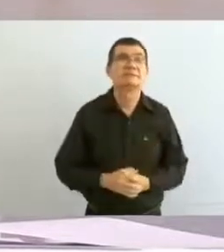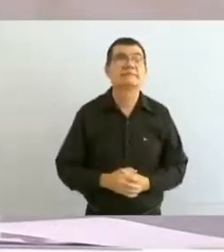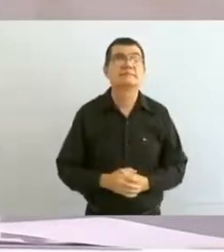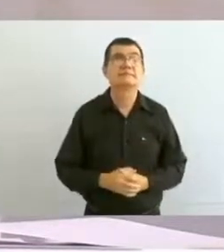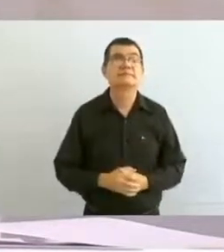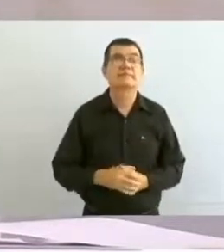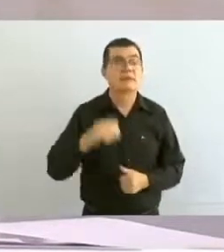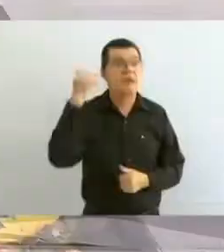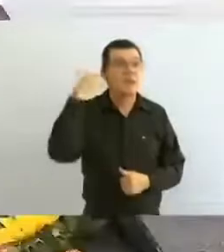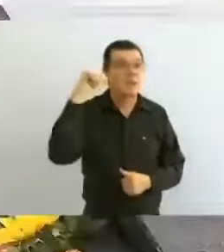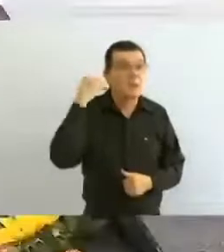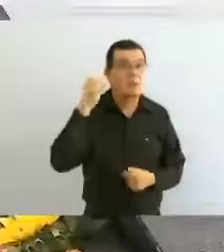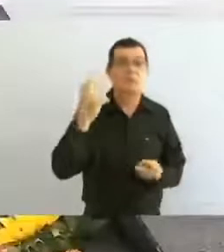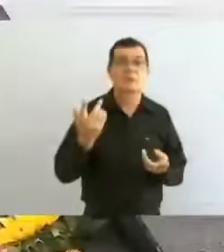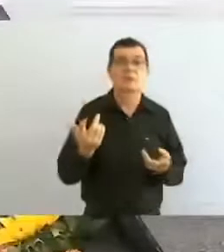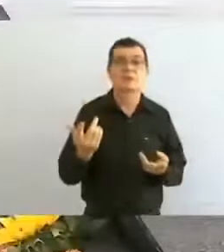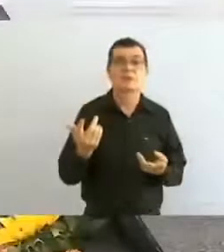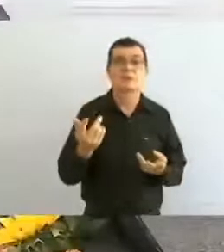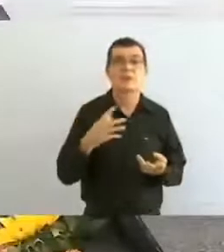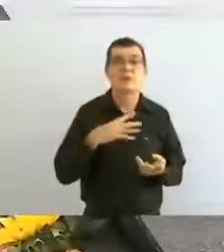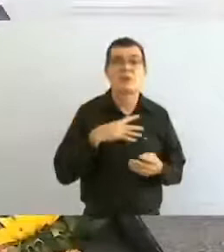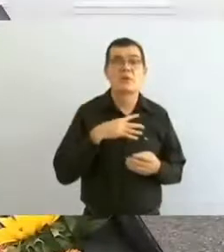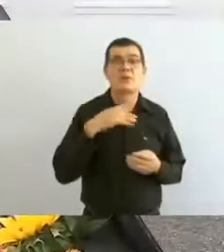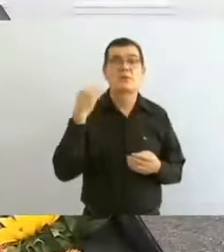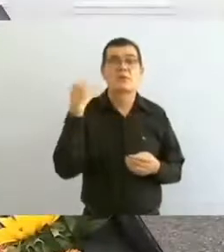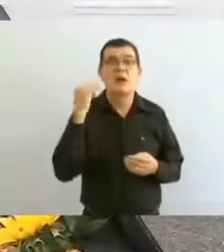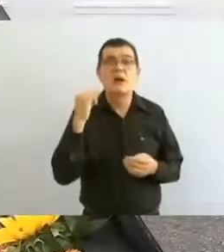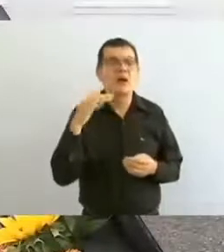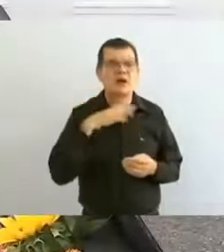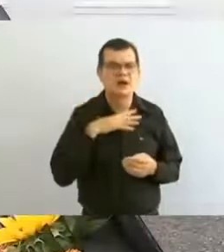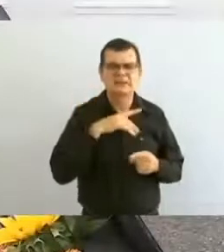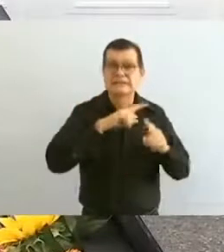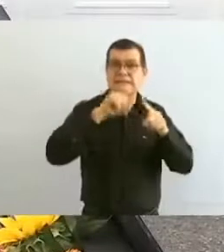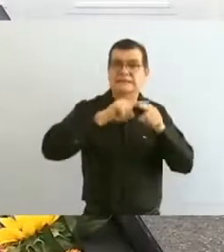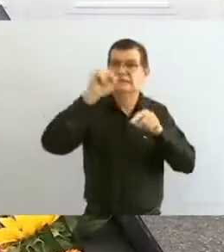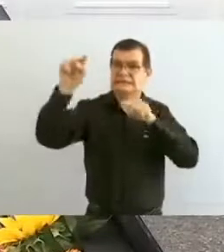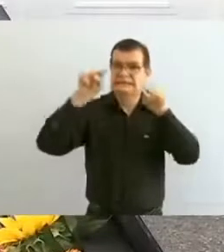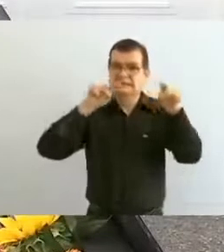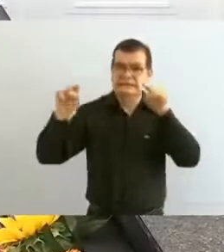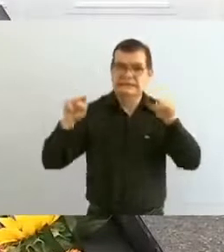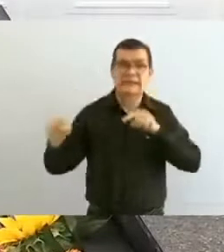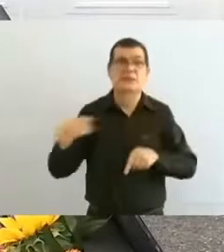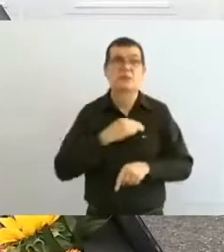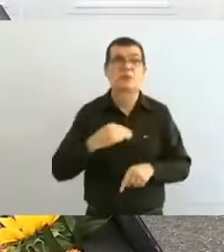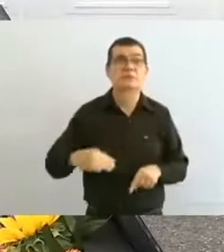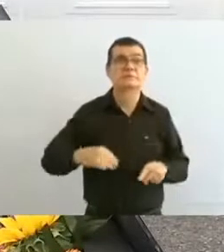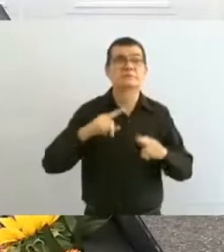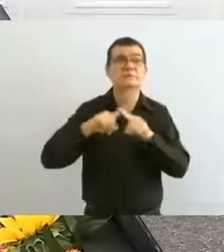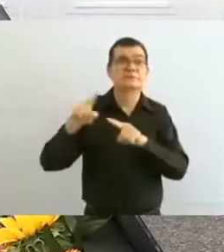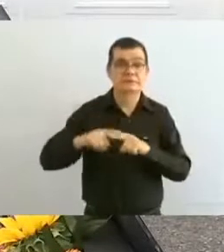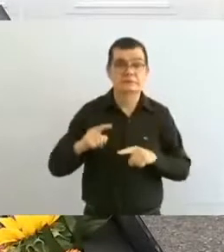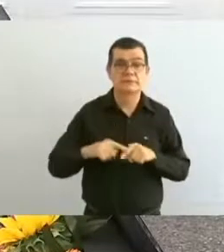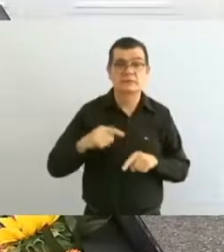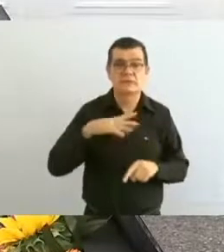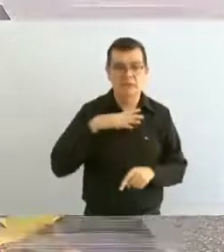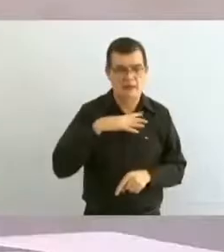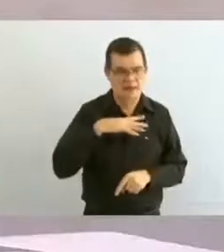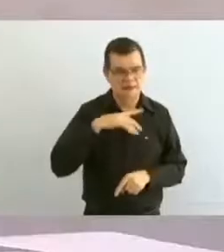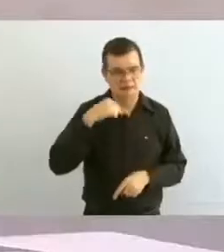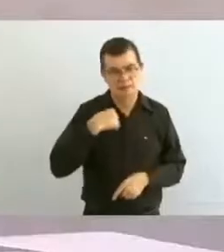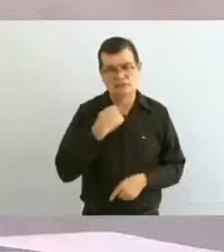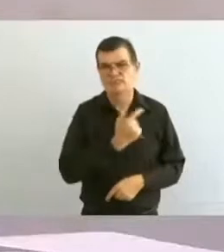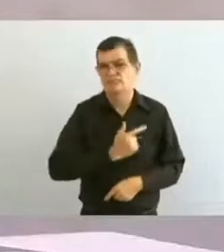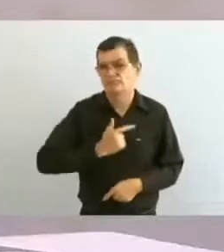Oacapulco o Iguala, sino todos los municipios. Tengo la dicha